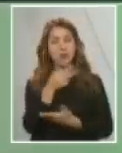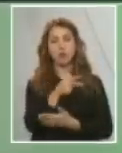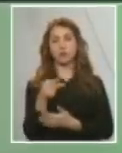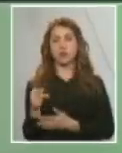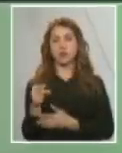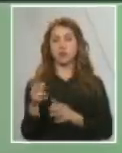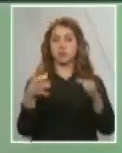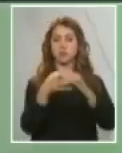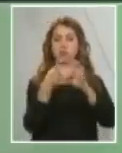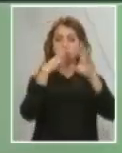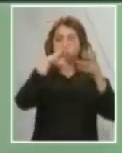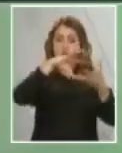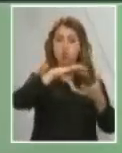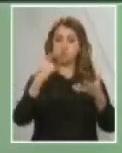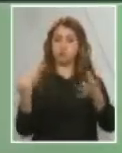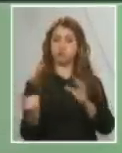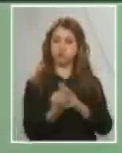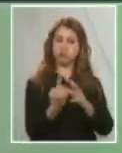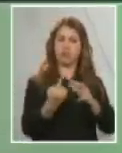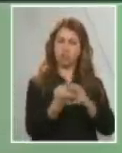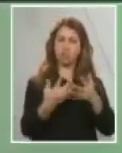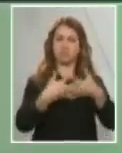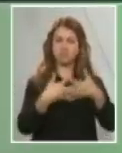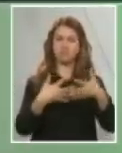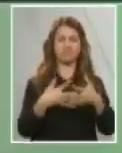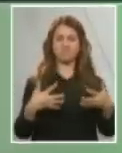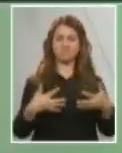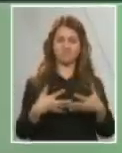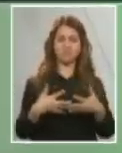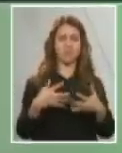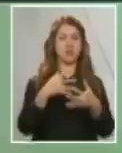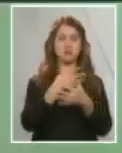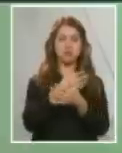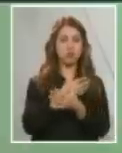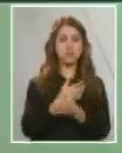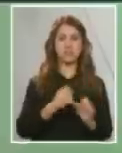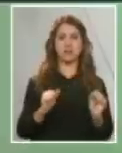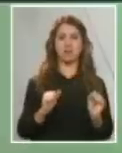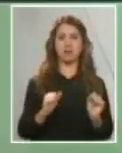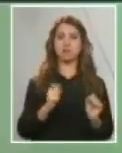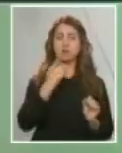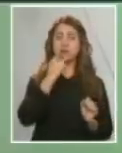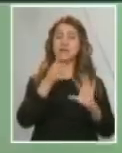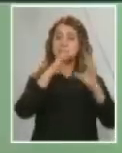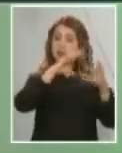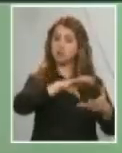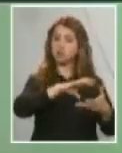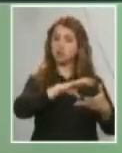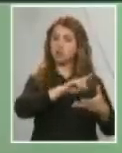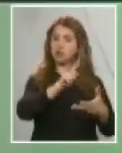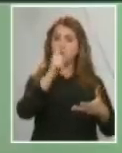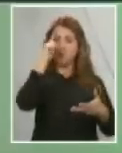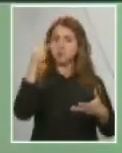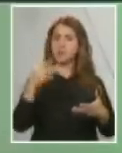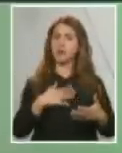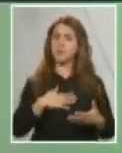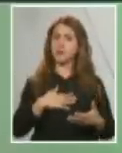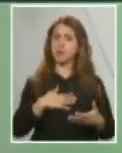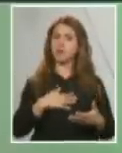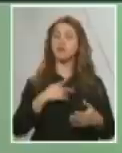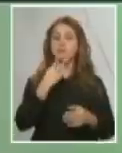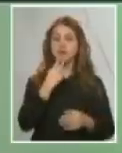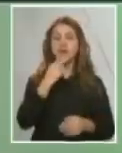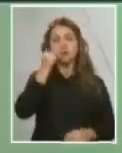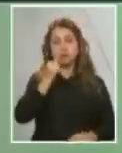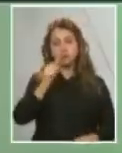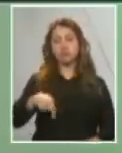ustedes? Si aquello que les cuesta les pareciera imposible, porque ese mundo no estuviera pensado para ustedes, es lo que